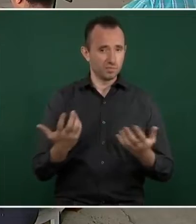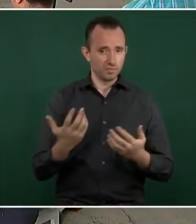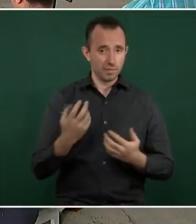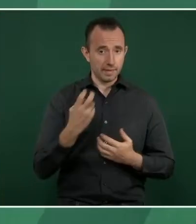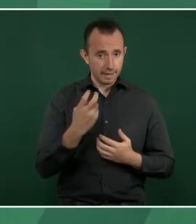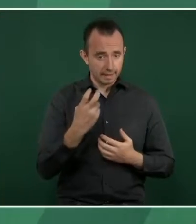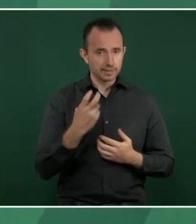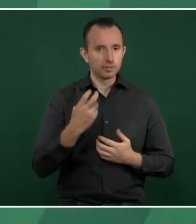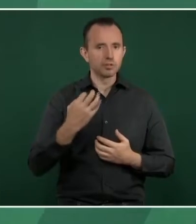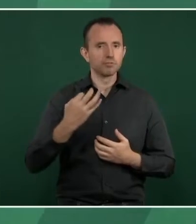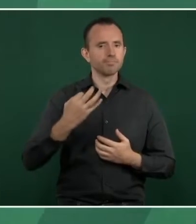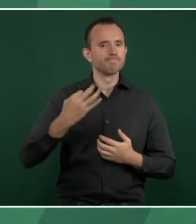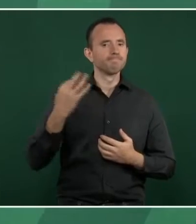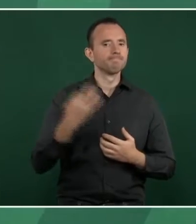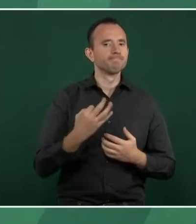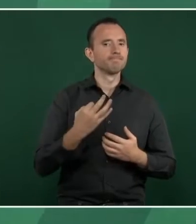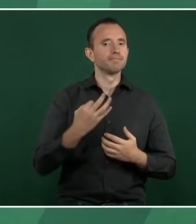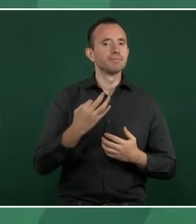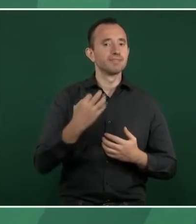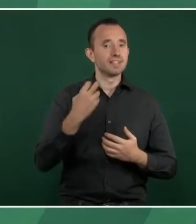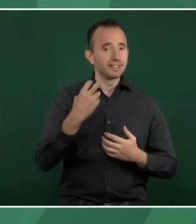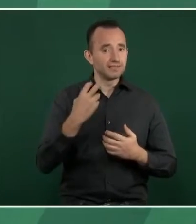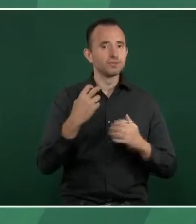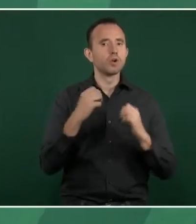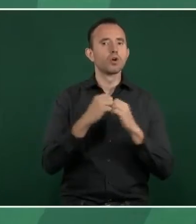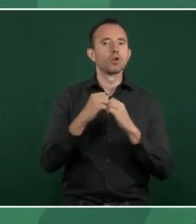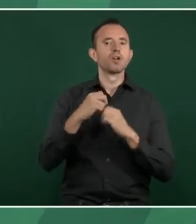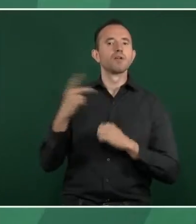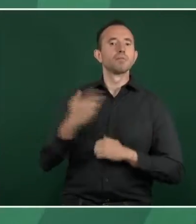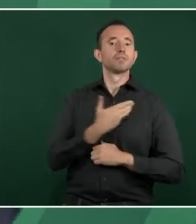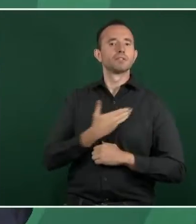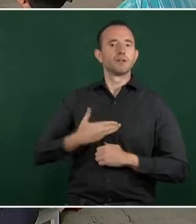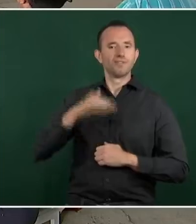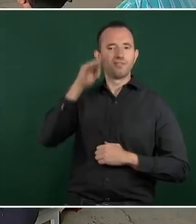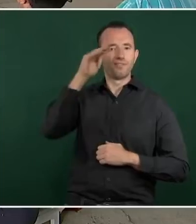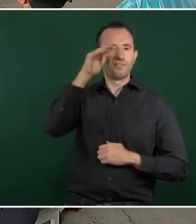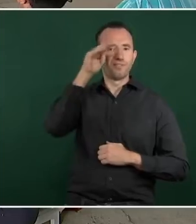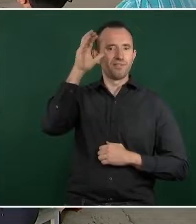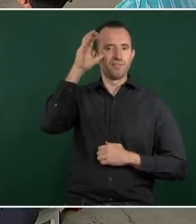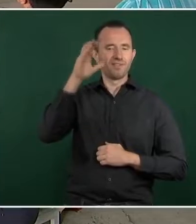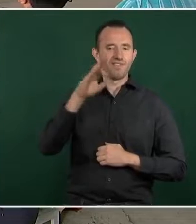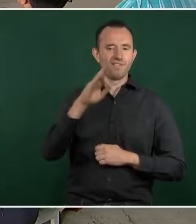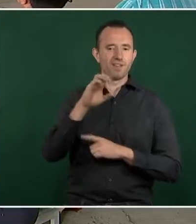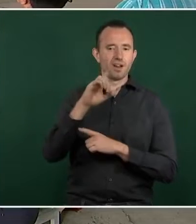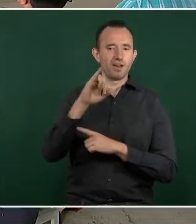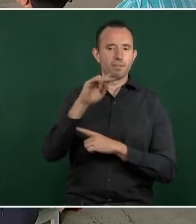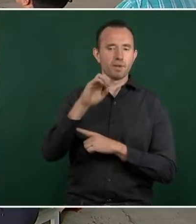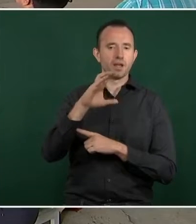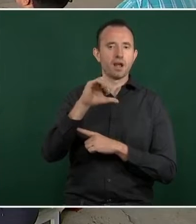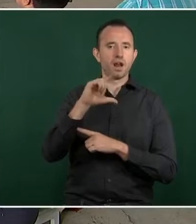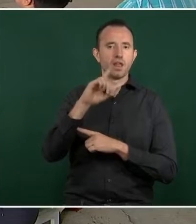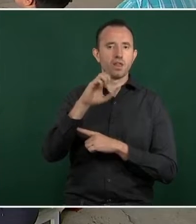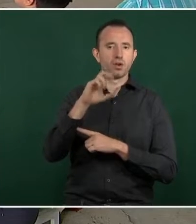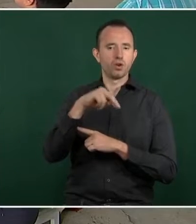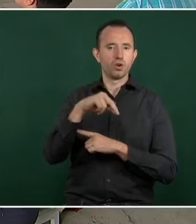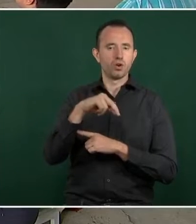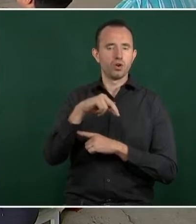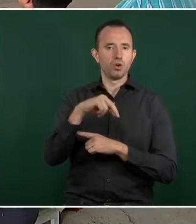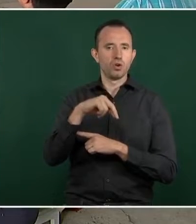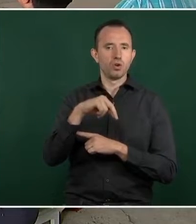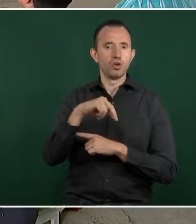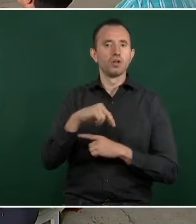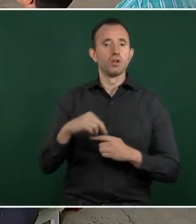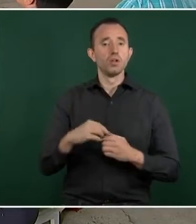con Calderón. Y lo vamos a ver ahora. Y a ver, general,